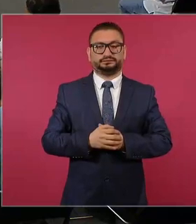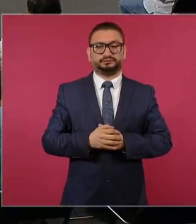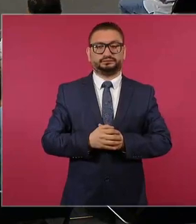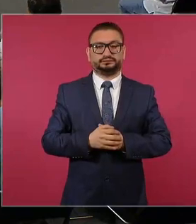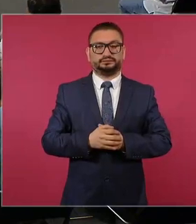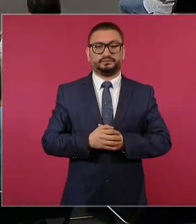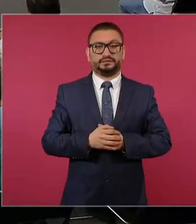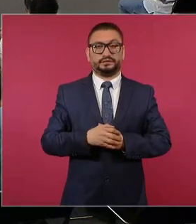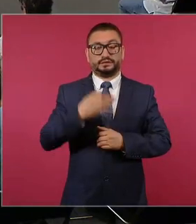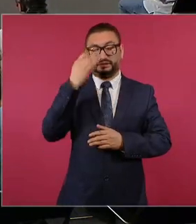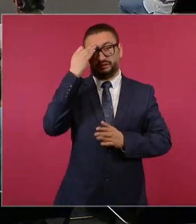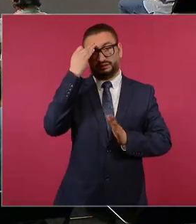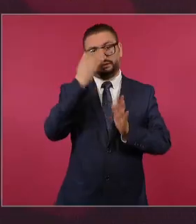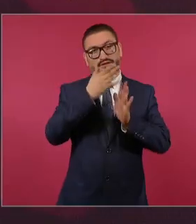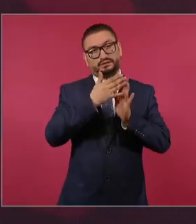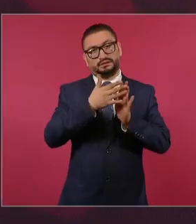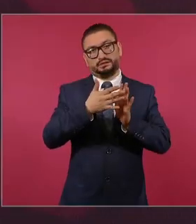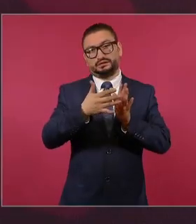Y lleva tiempo.